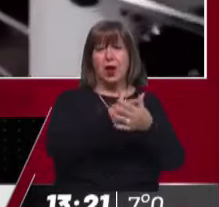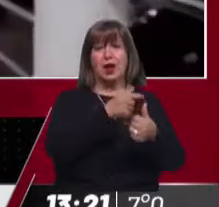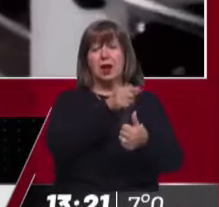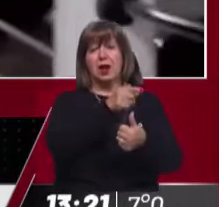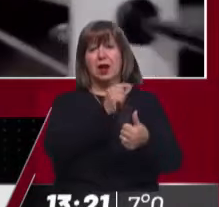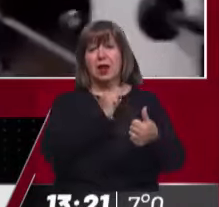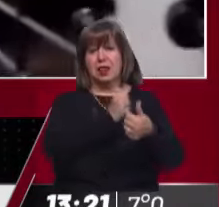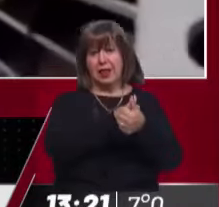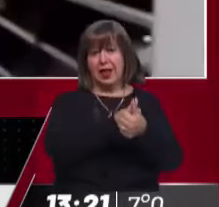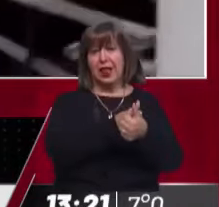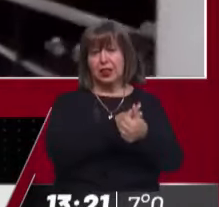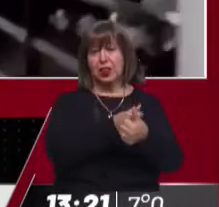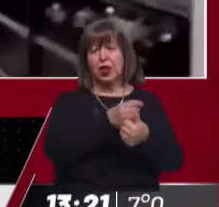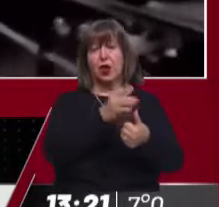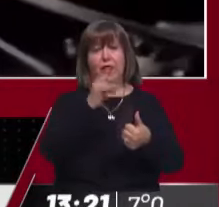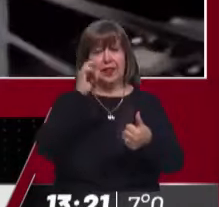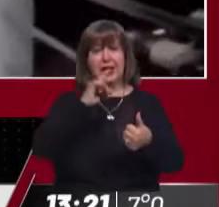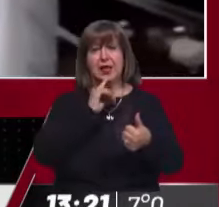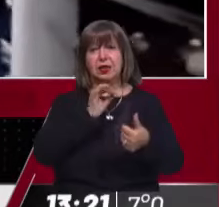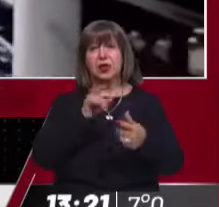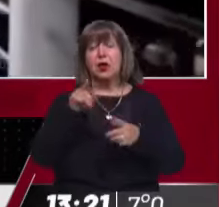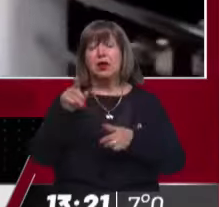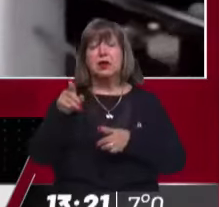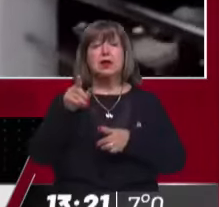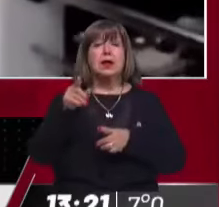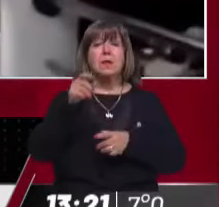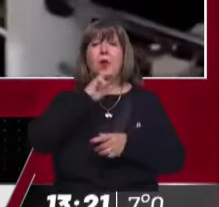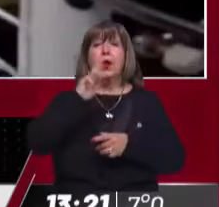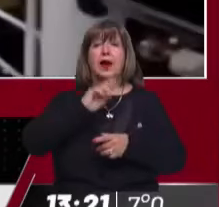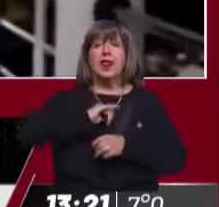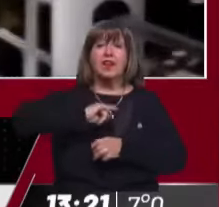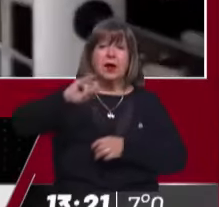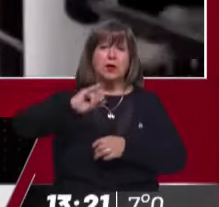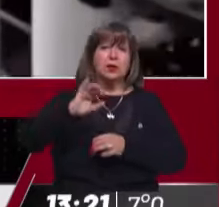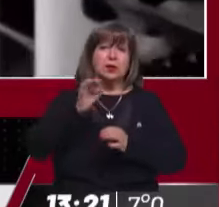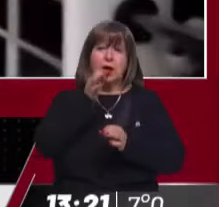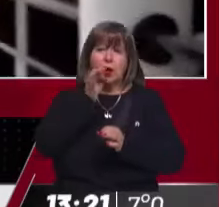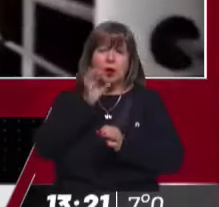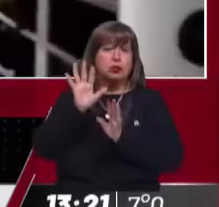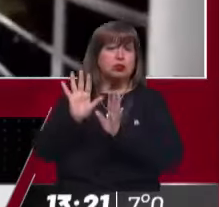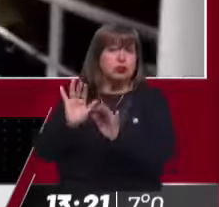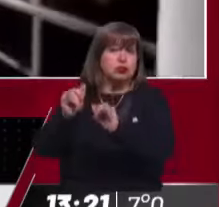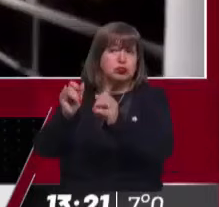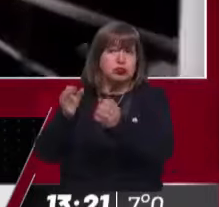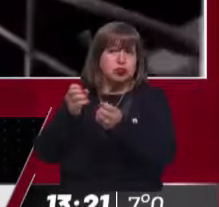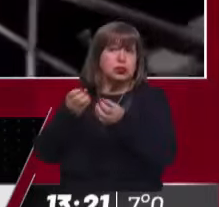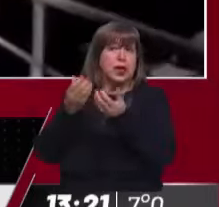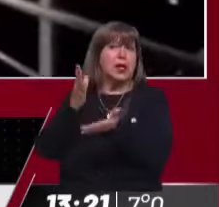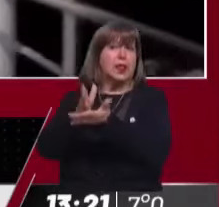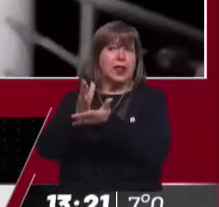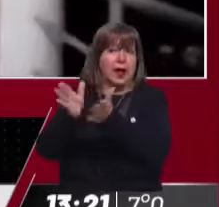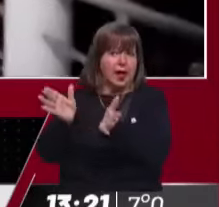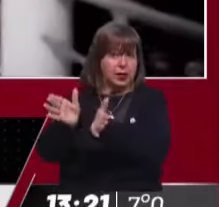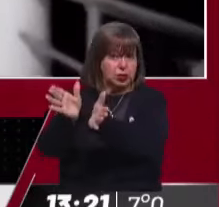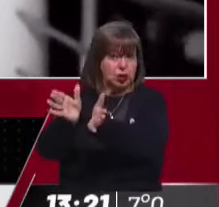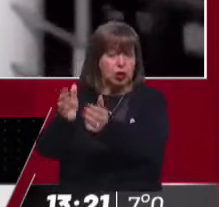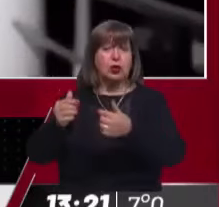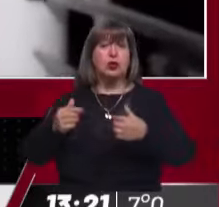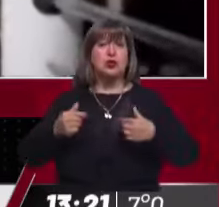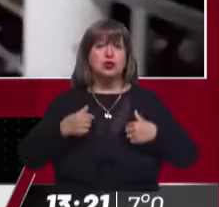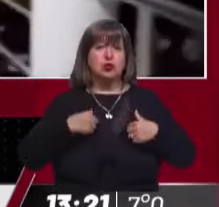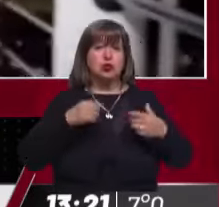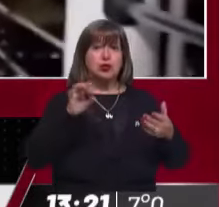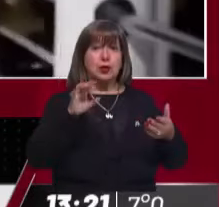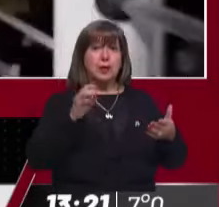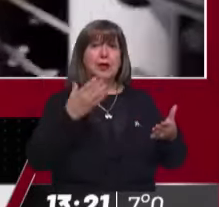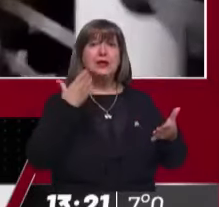decir es un tema que corre por cuenta de la víctima. Lo único que sí puedo ratificar es que he visto